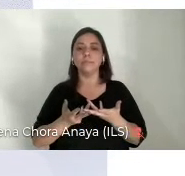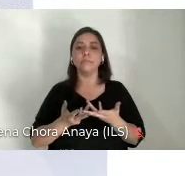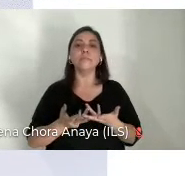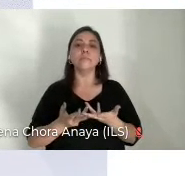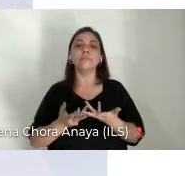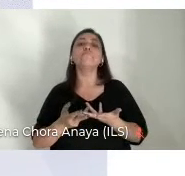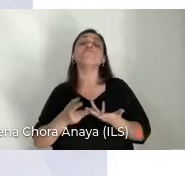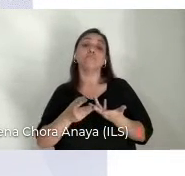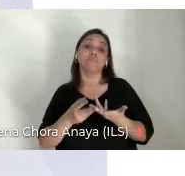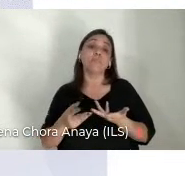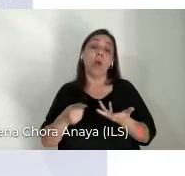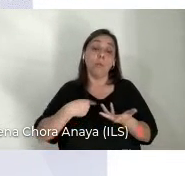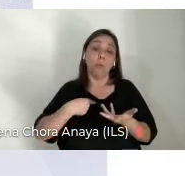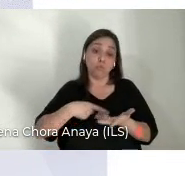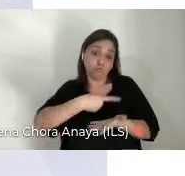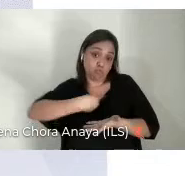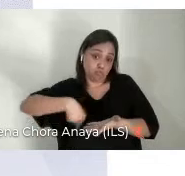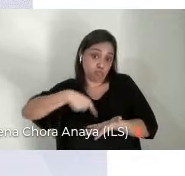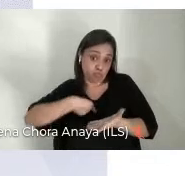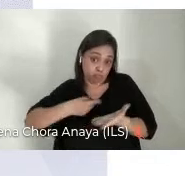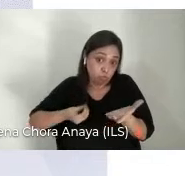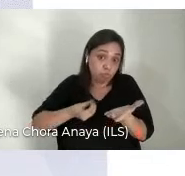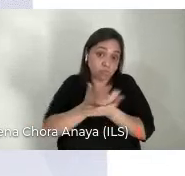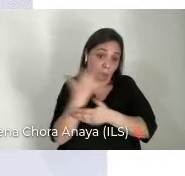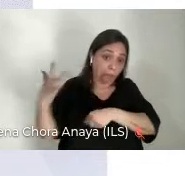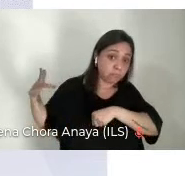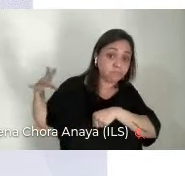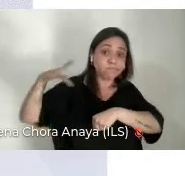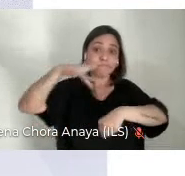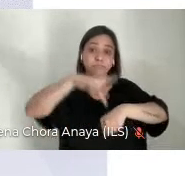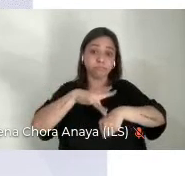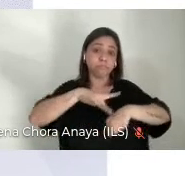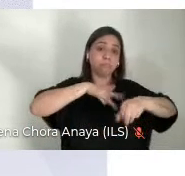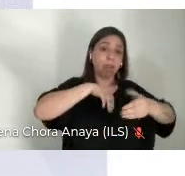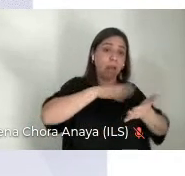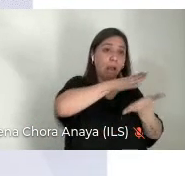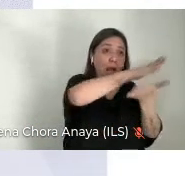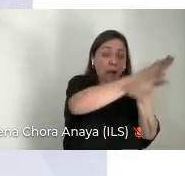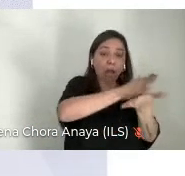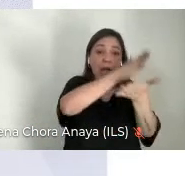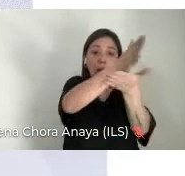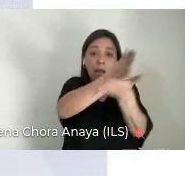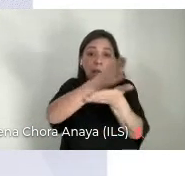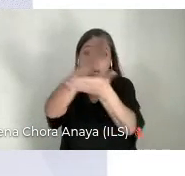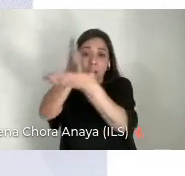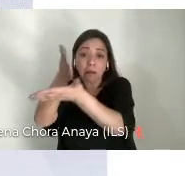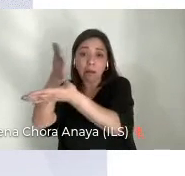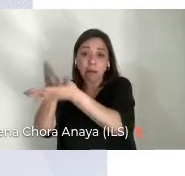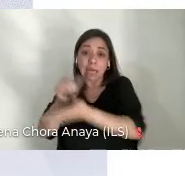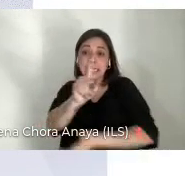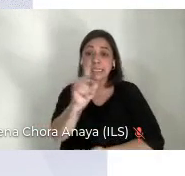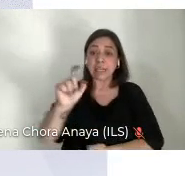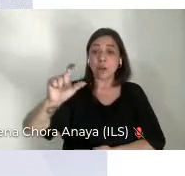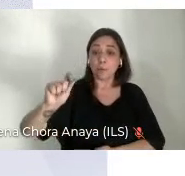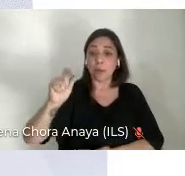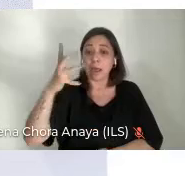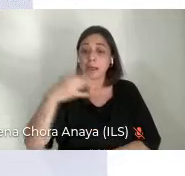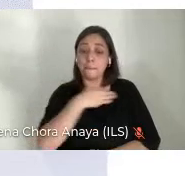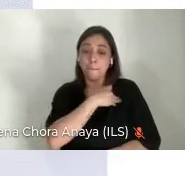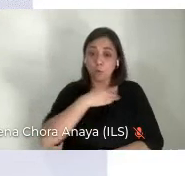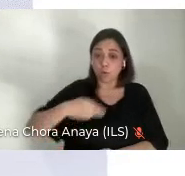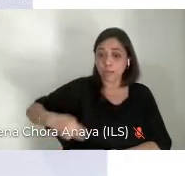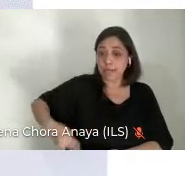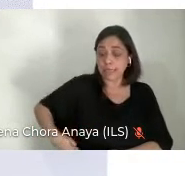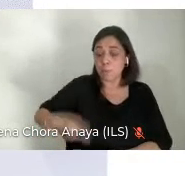salimos a caminar el territorio, a discutir con todos nuestros actores en cada lugar, y en cada uno de esos 125 municipios se construye, digamos, un